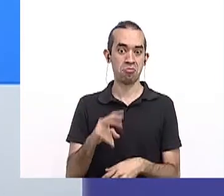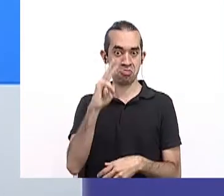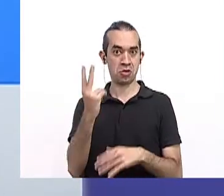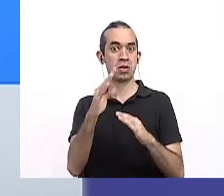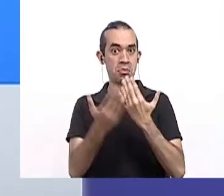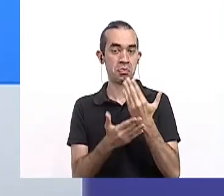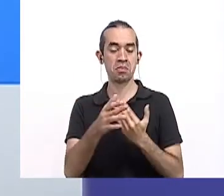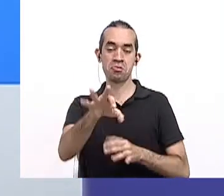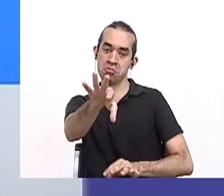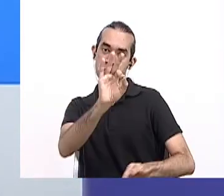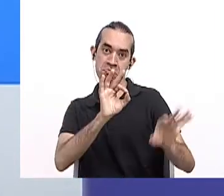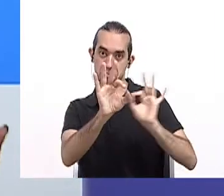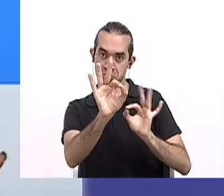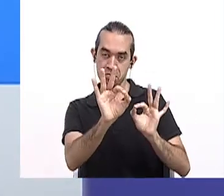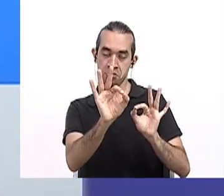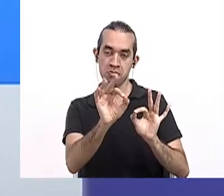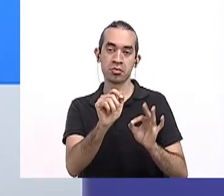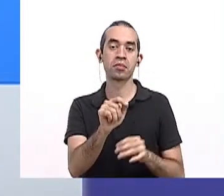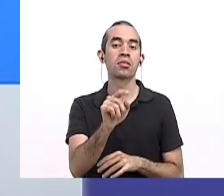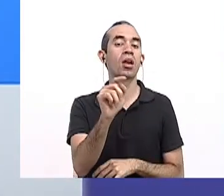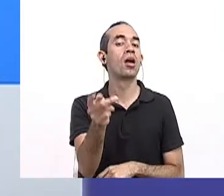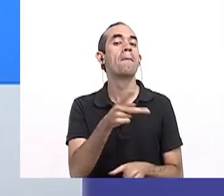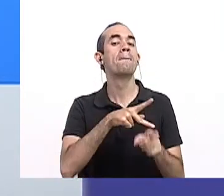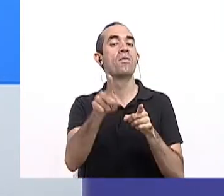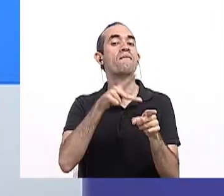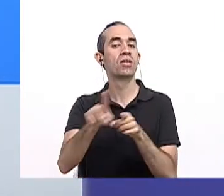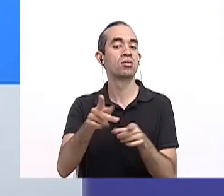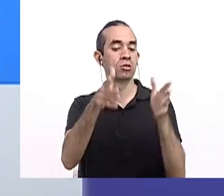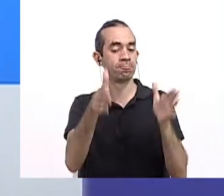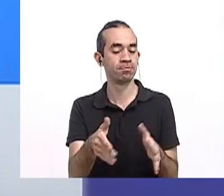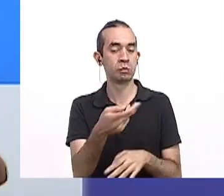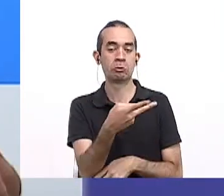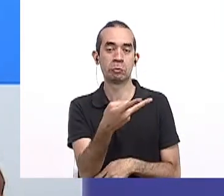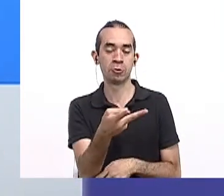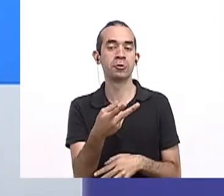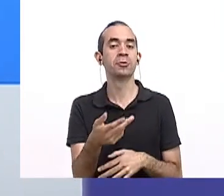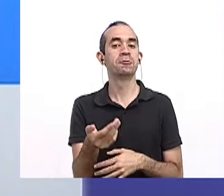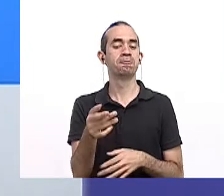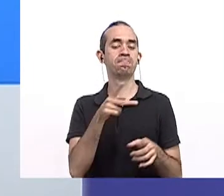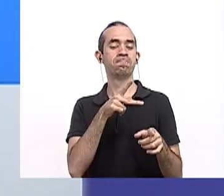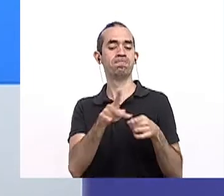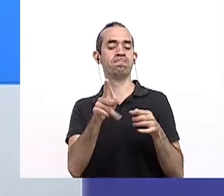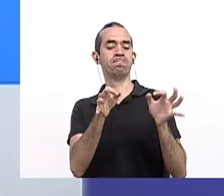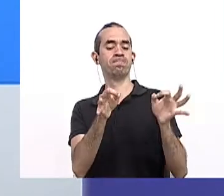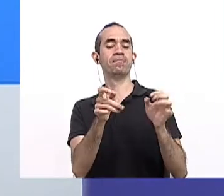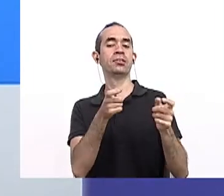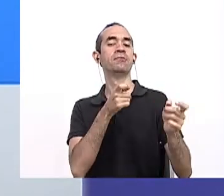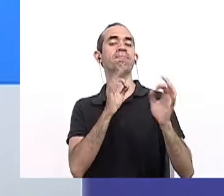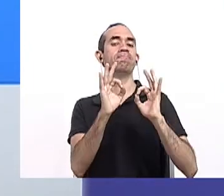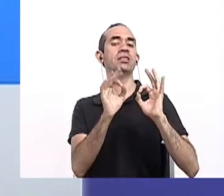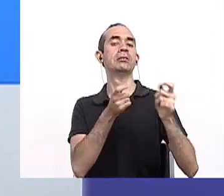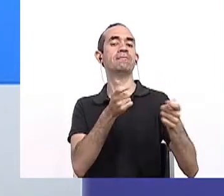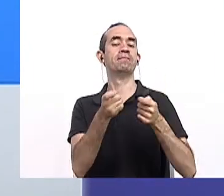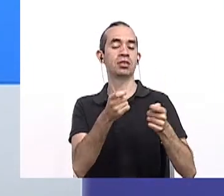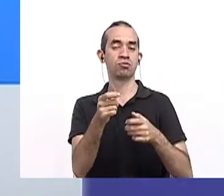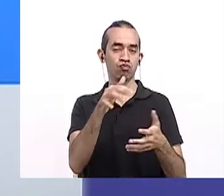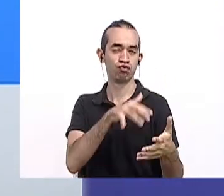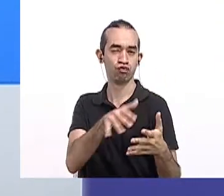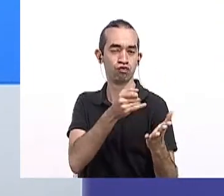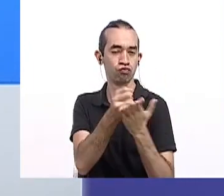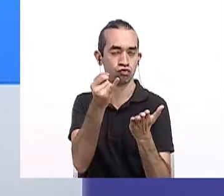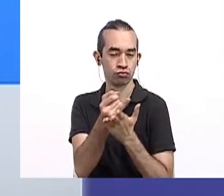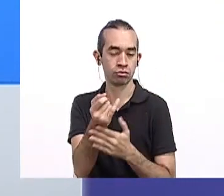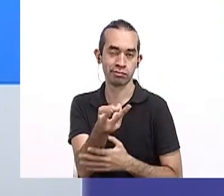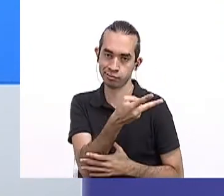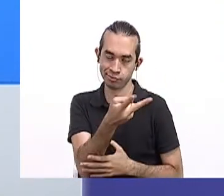a abordar de una manera más profesional porque es el campo de trabajo y de estudio de esos profesionales